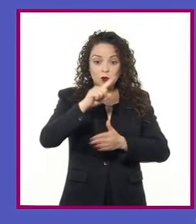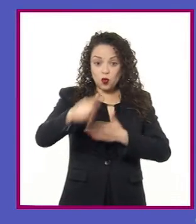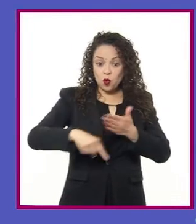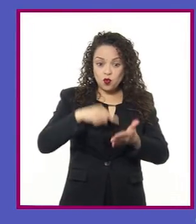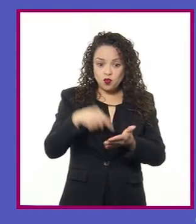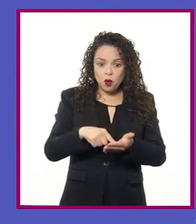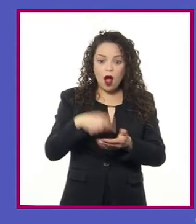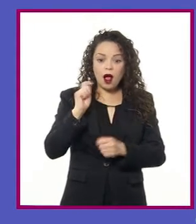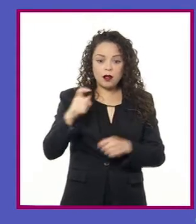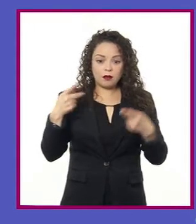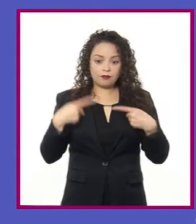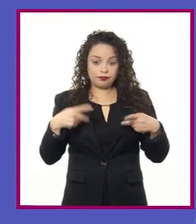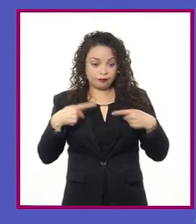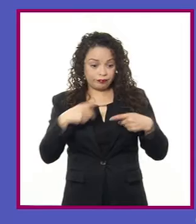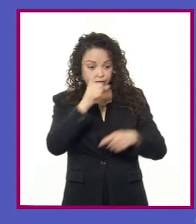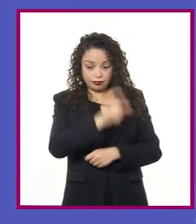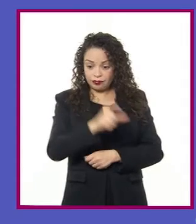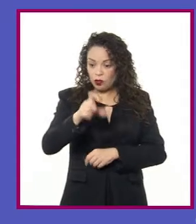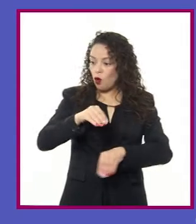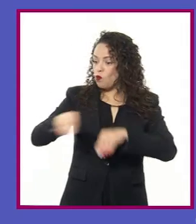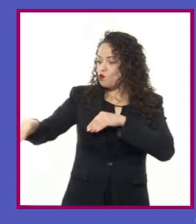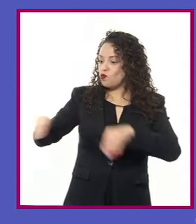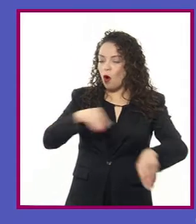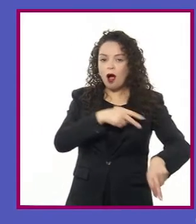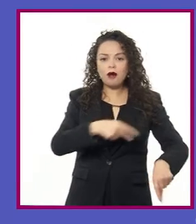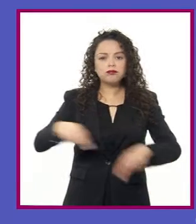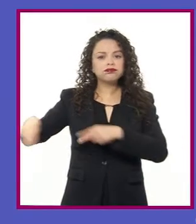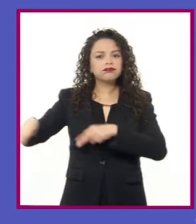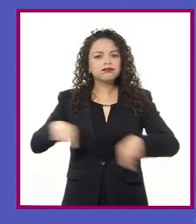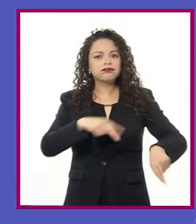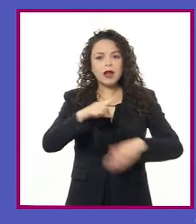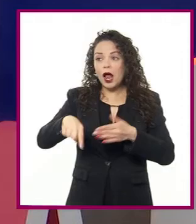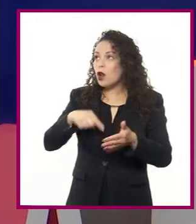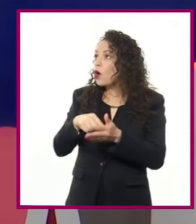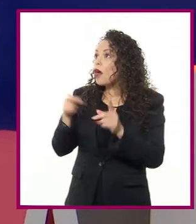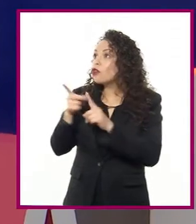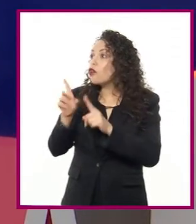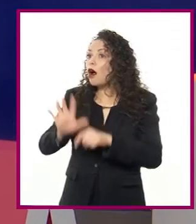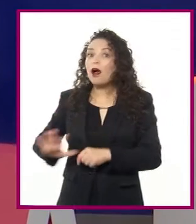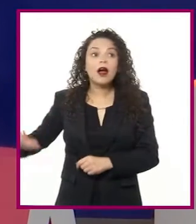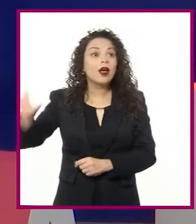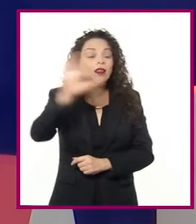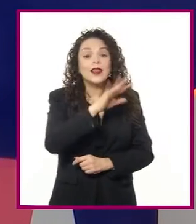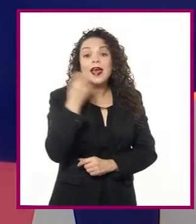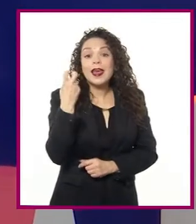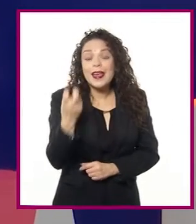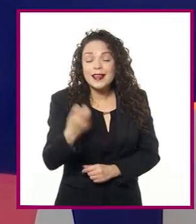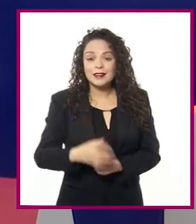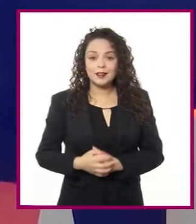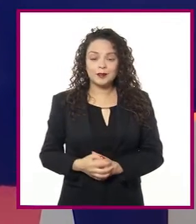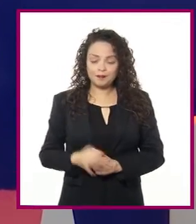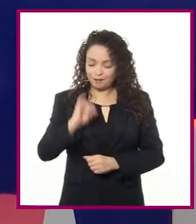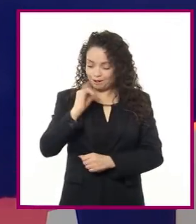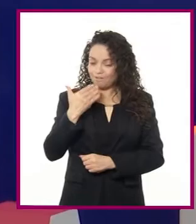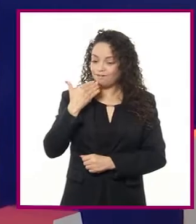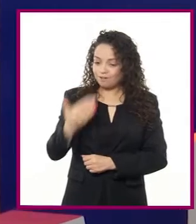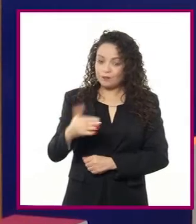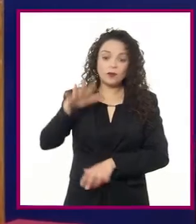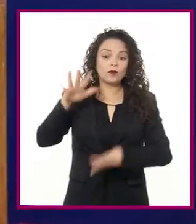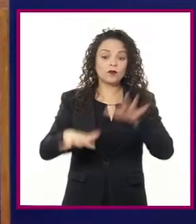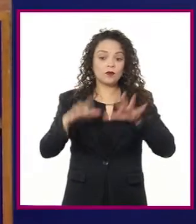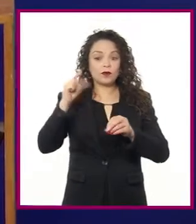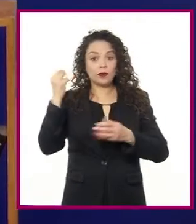se mueven los personajes. Correcto. Cabe señalar que los escenarios pueden llegar a confundirse con las